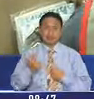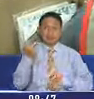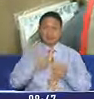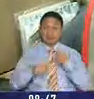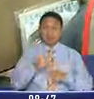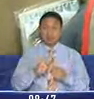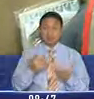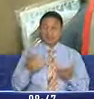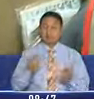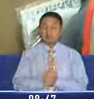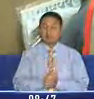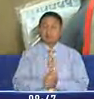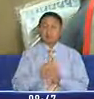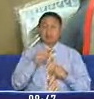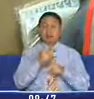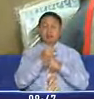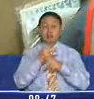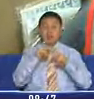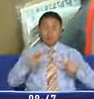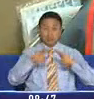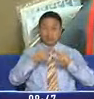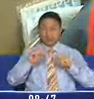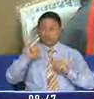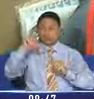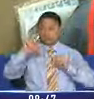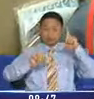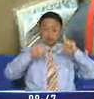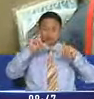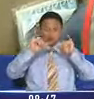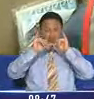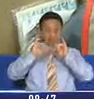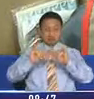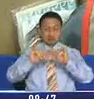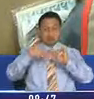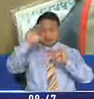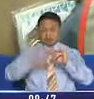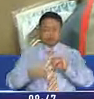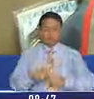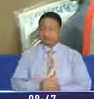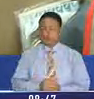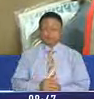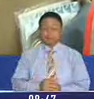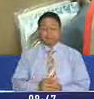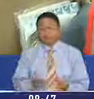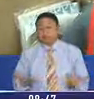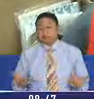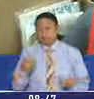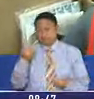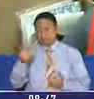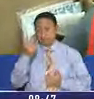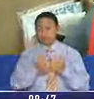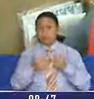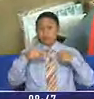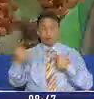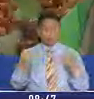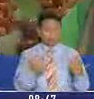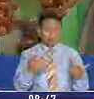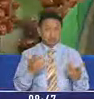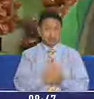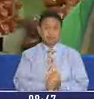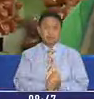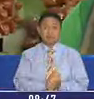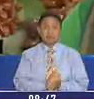bajas, pues como ya suben los precios, ya se quedan con esos precios y ya no bajan. Entonces eso, y ahorita no hay ni clientes.